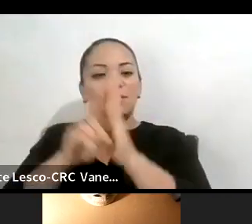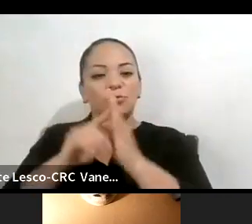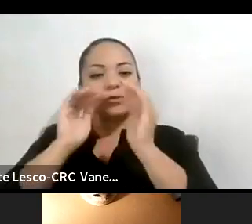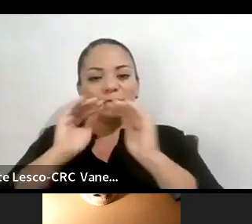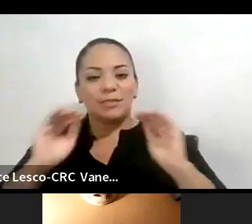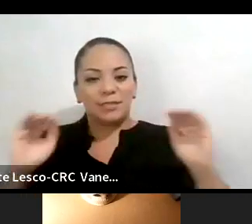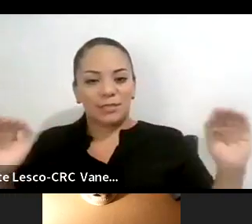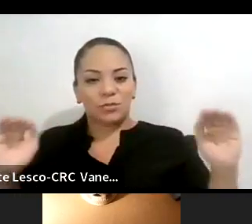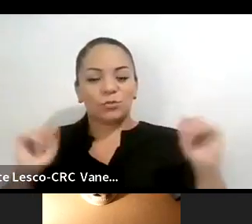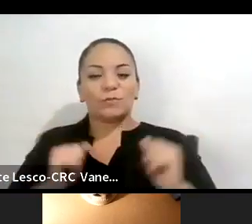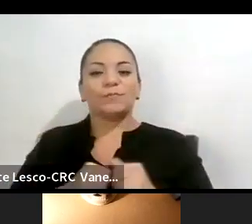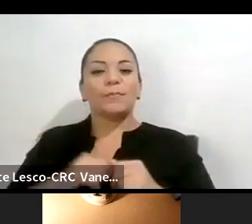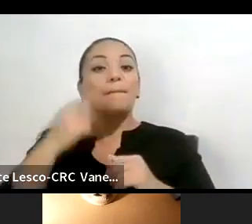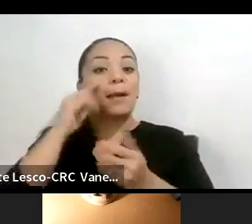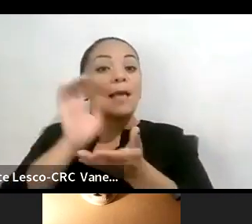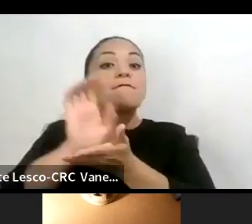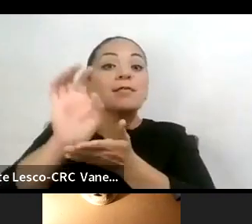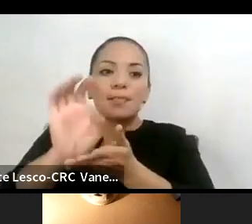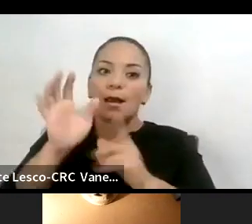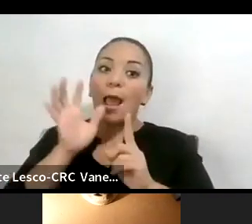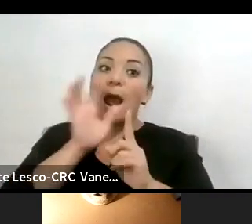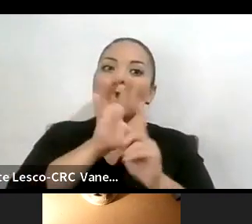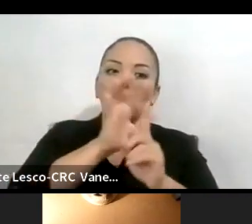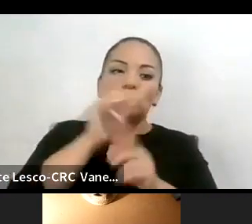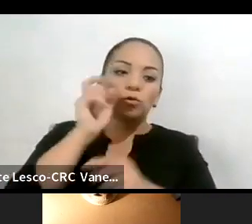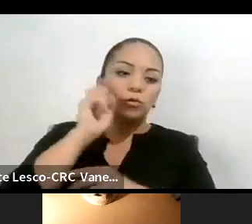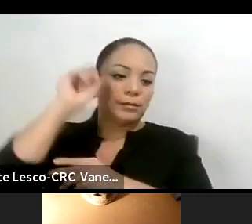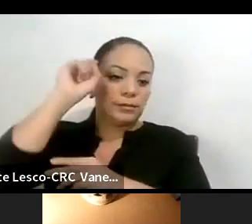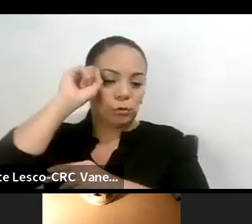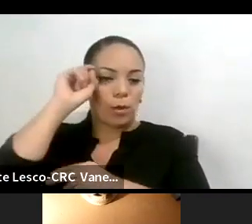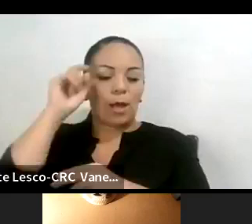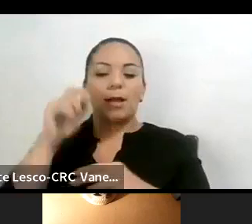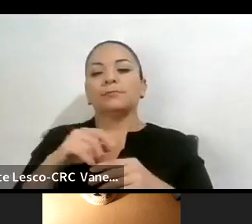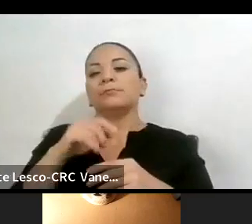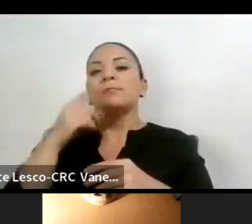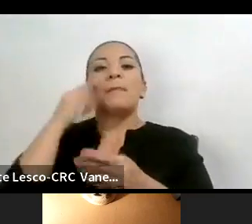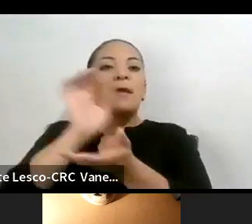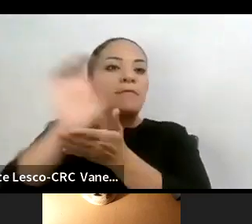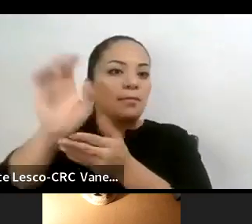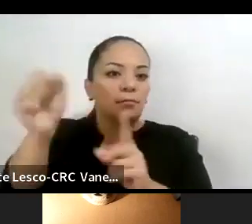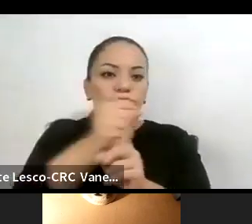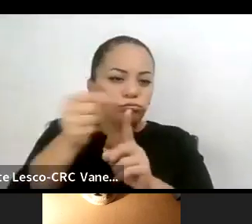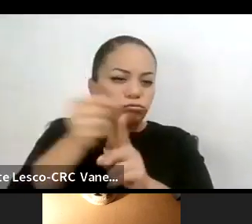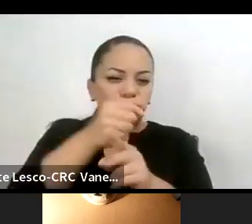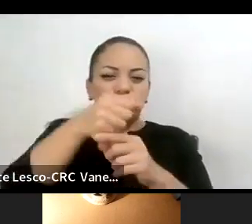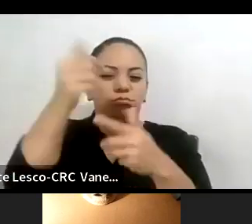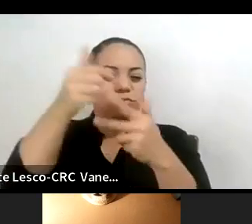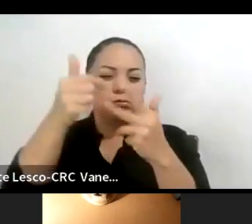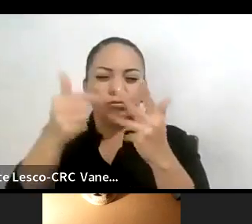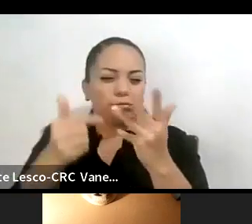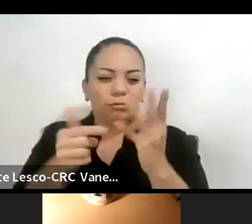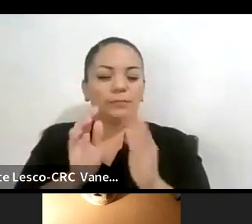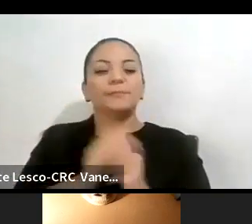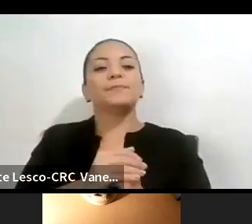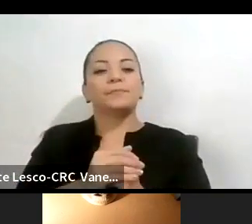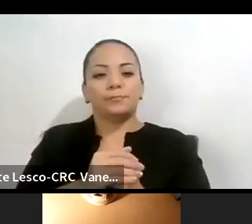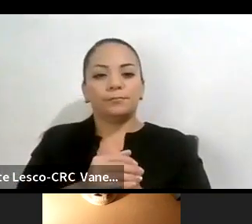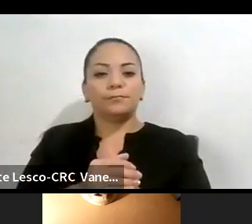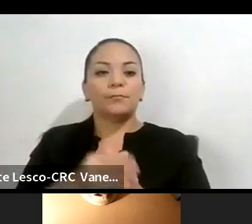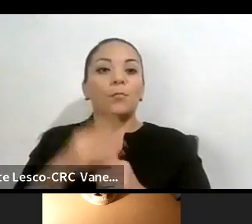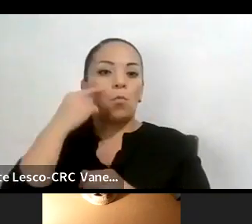niños para prevenir acoso sexual, bullying y ese tipo de violencias basadas en el